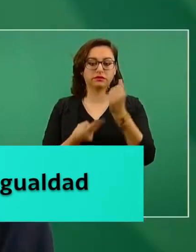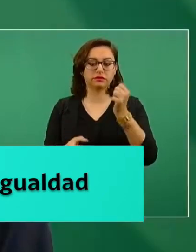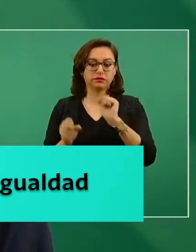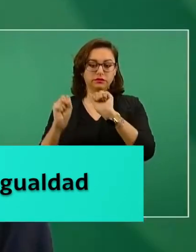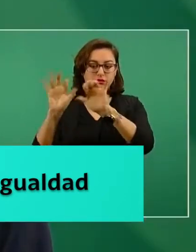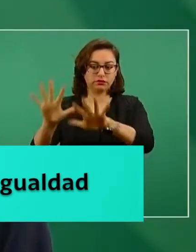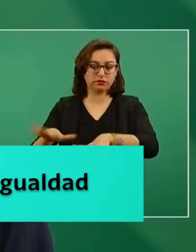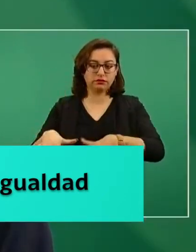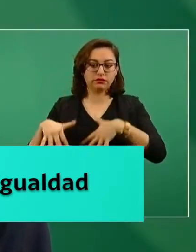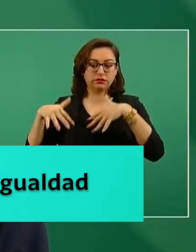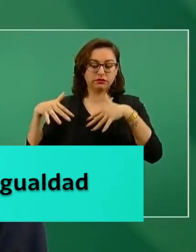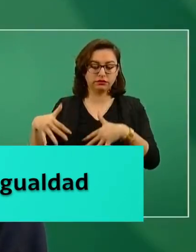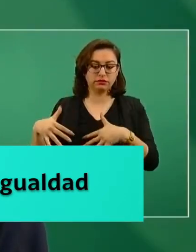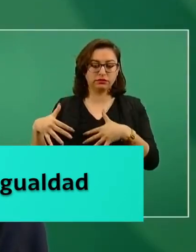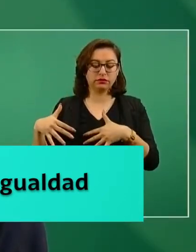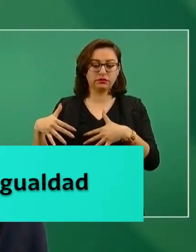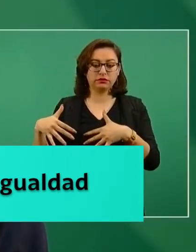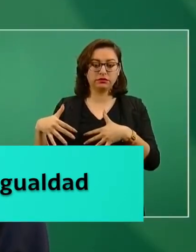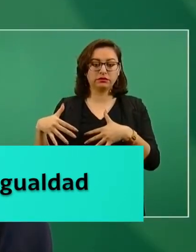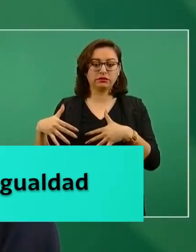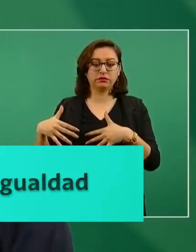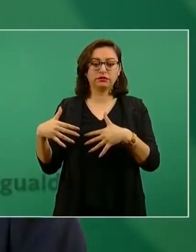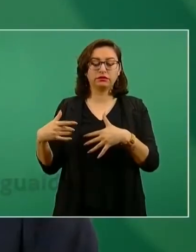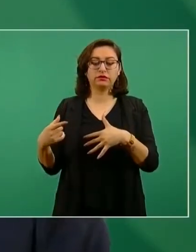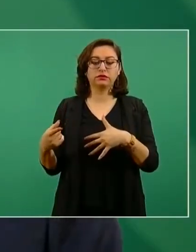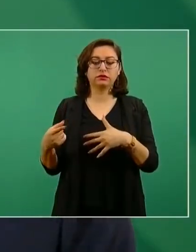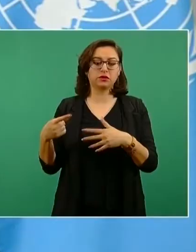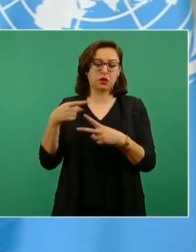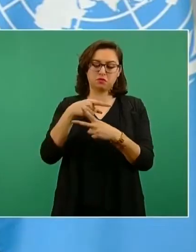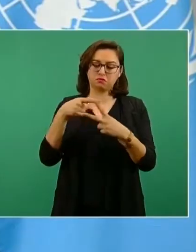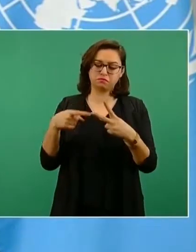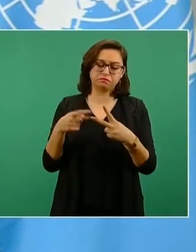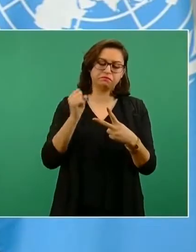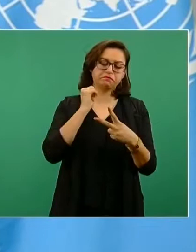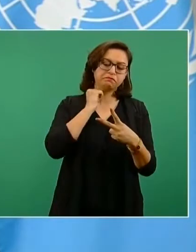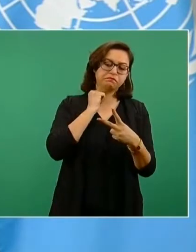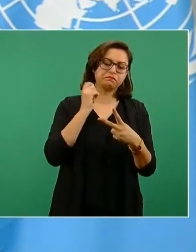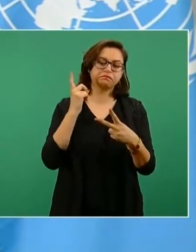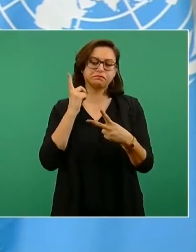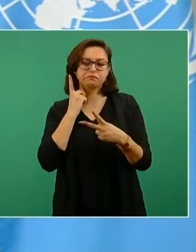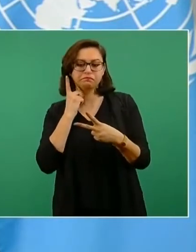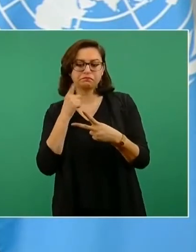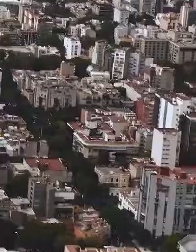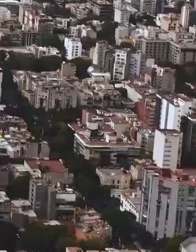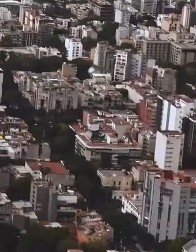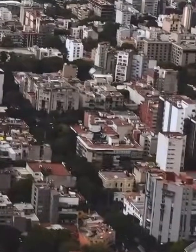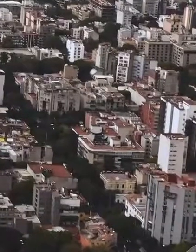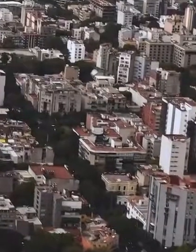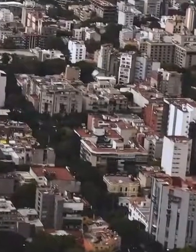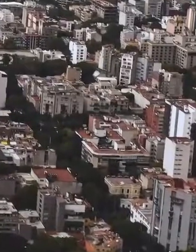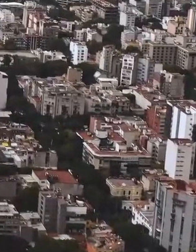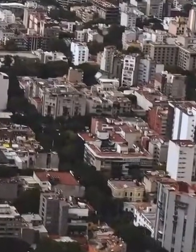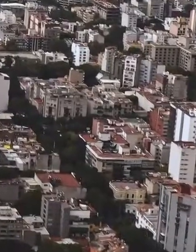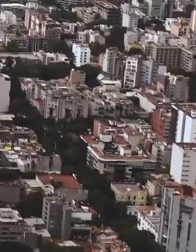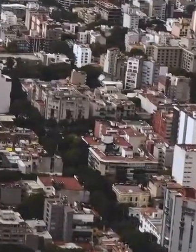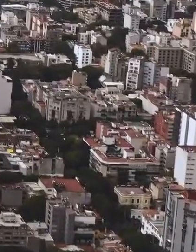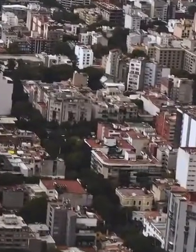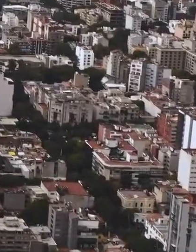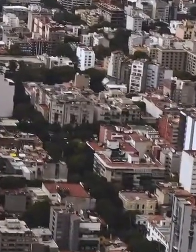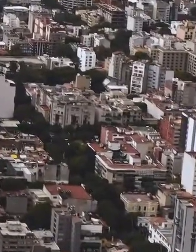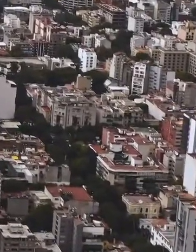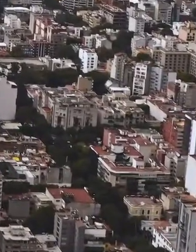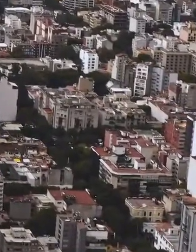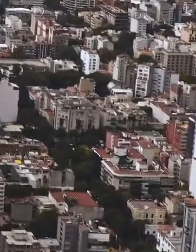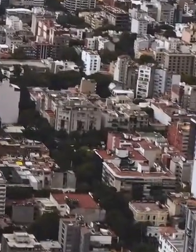por México y Francia. Ahí el presidente Andrés Manuel López Obrador afirmó que en nuestro país no hay tolerancia para el